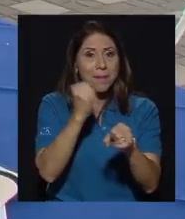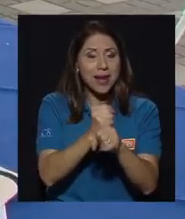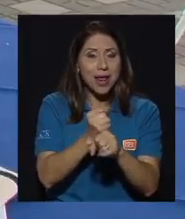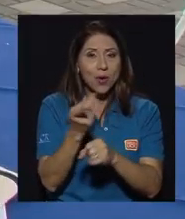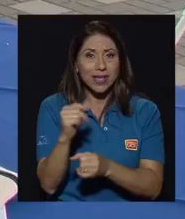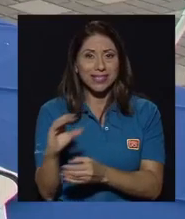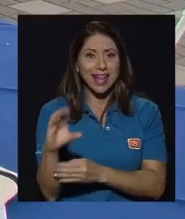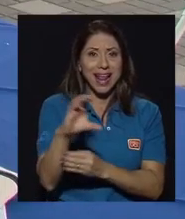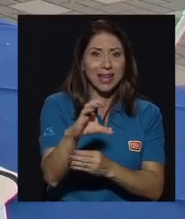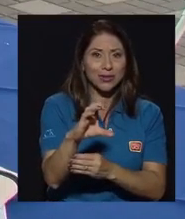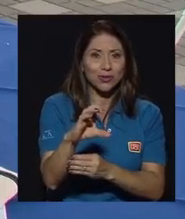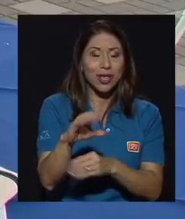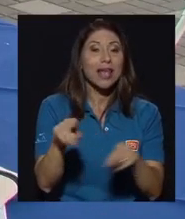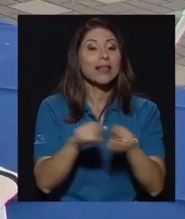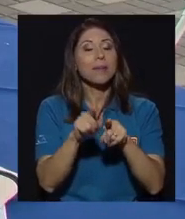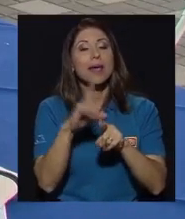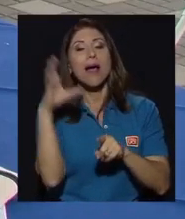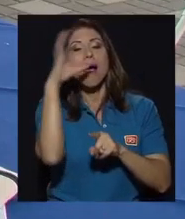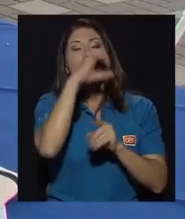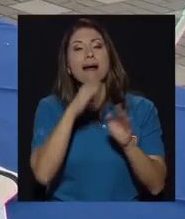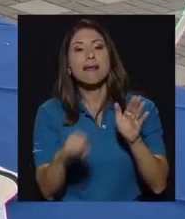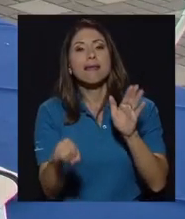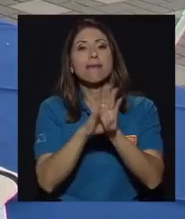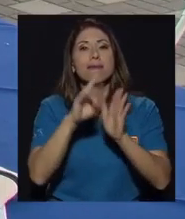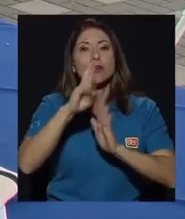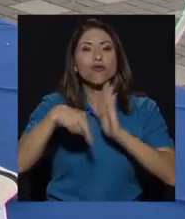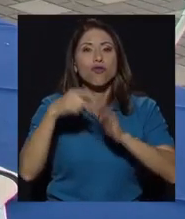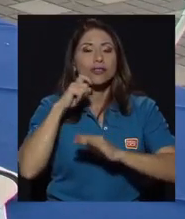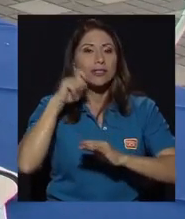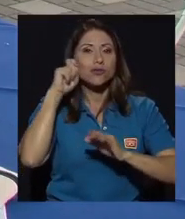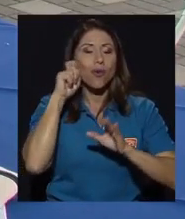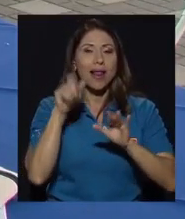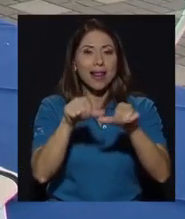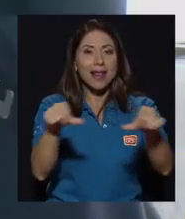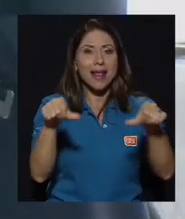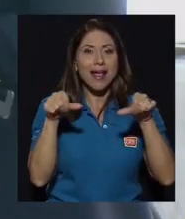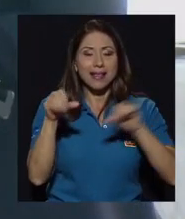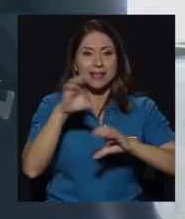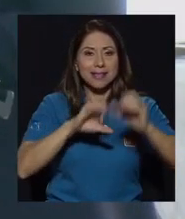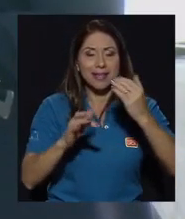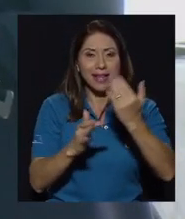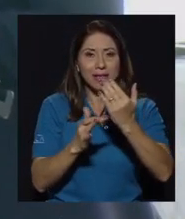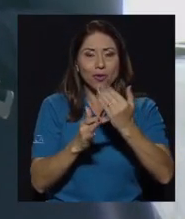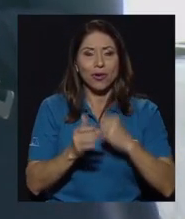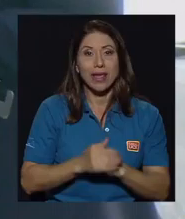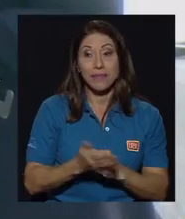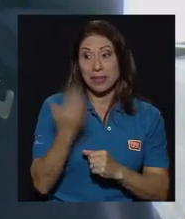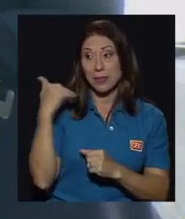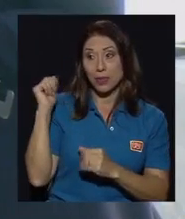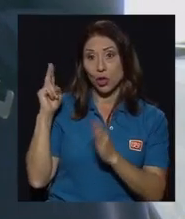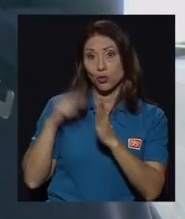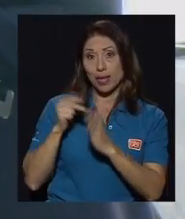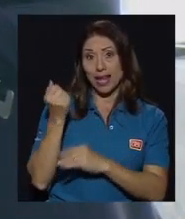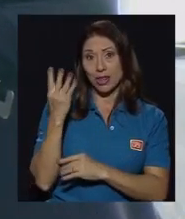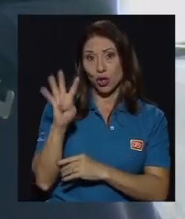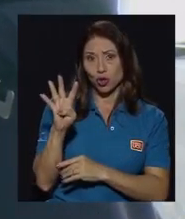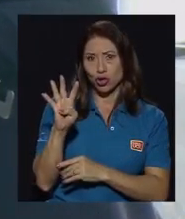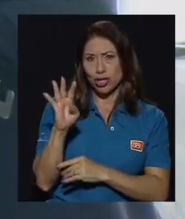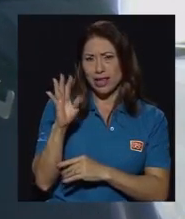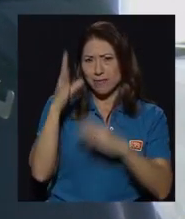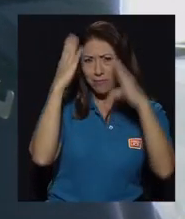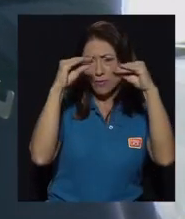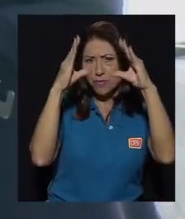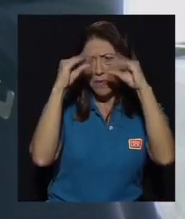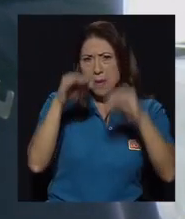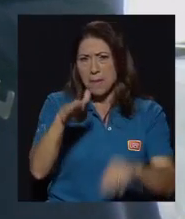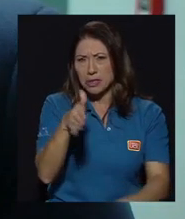la desmitificación del rol sexual en el campo de la ciencia y la tecnología. El último dato 2014 que tenemos fueron